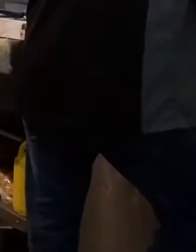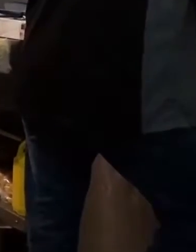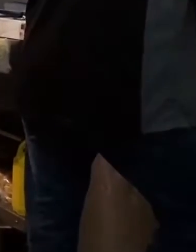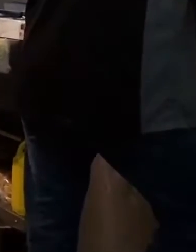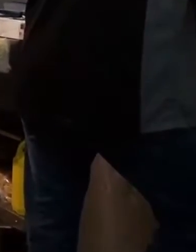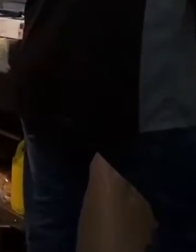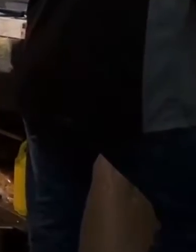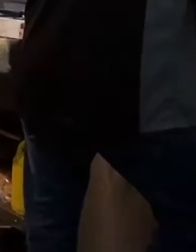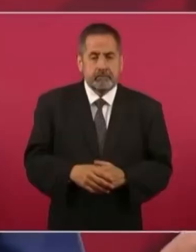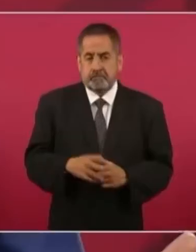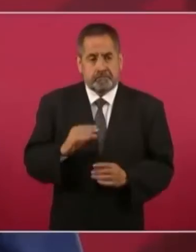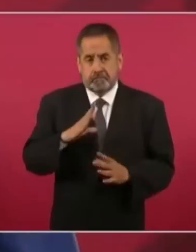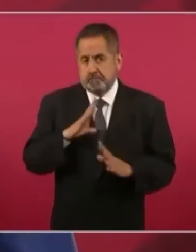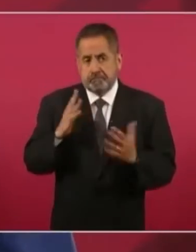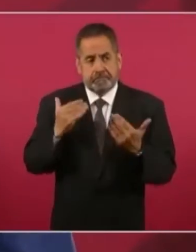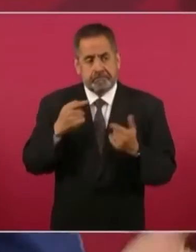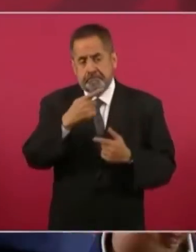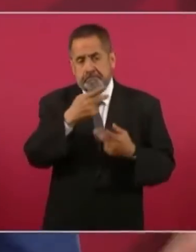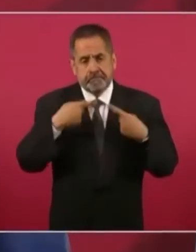No hay